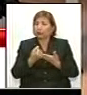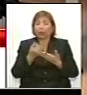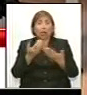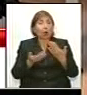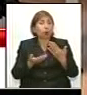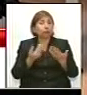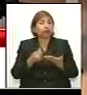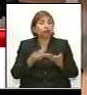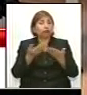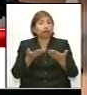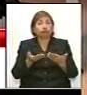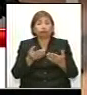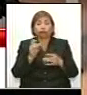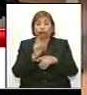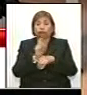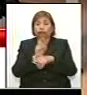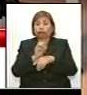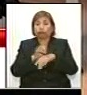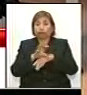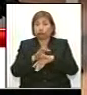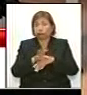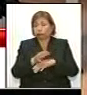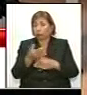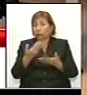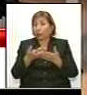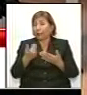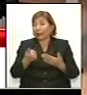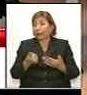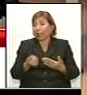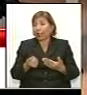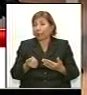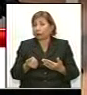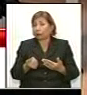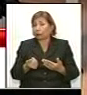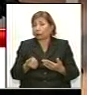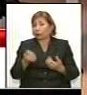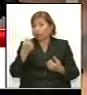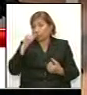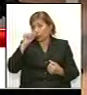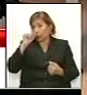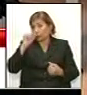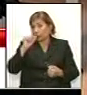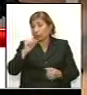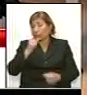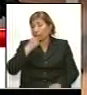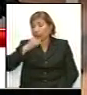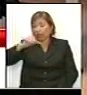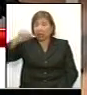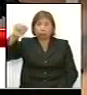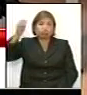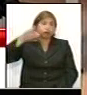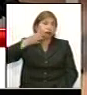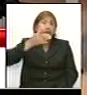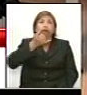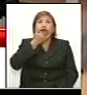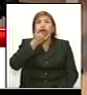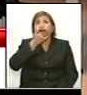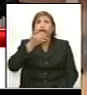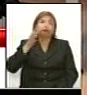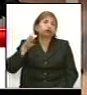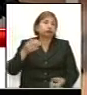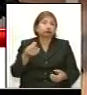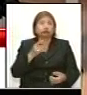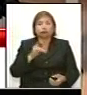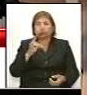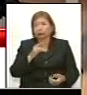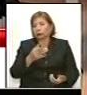de capacitación previa a estos viajes? ¿Cómo, digamos, por si sucedía algo, algún tipo de